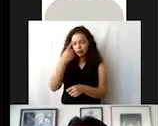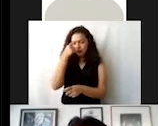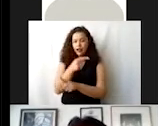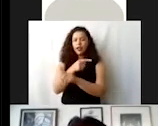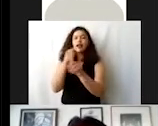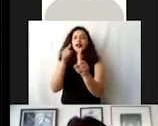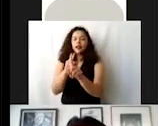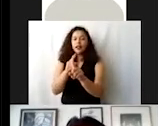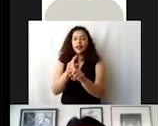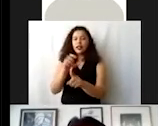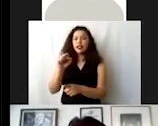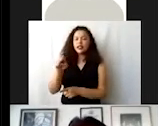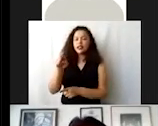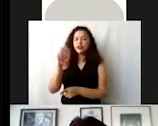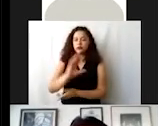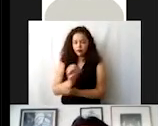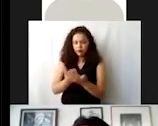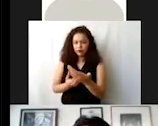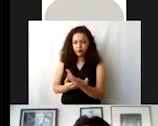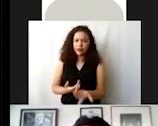la subcontratación.